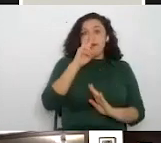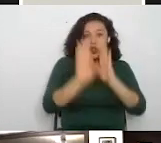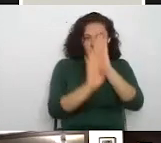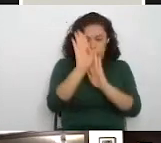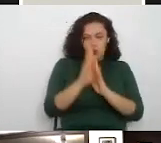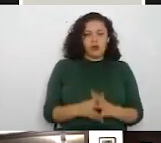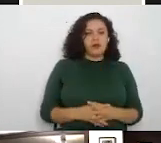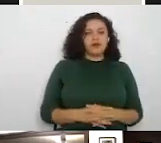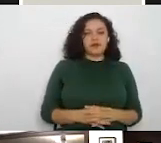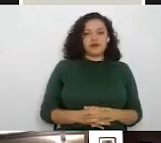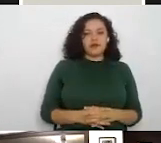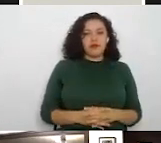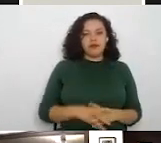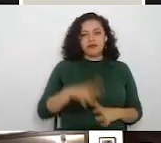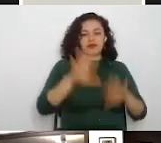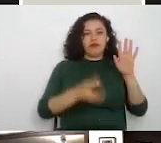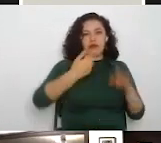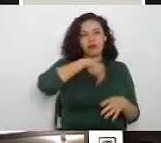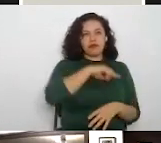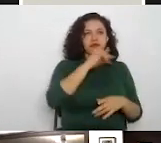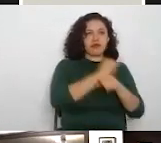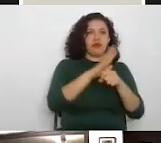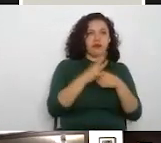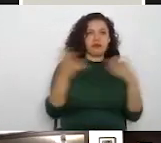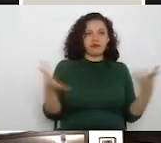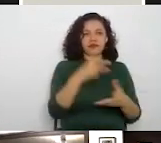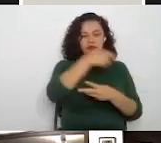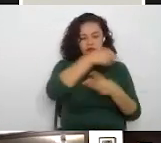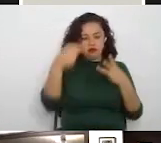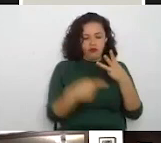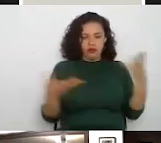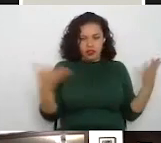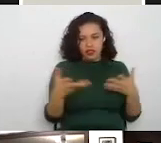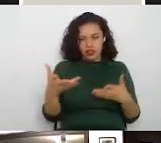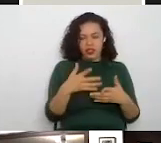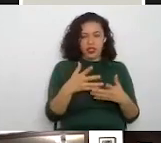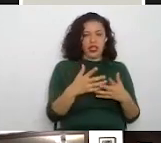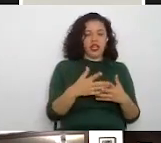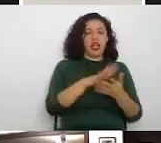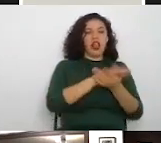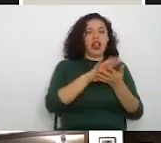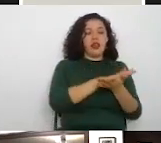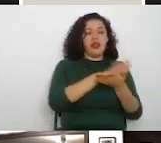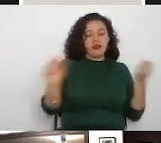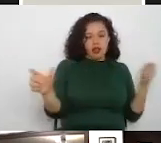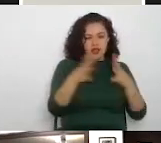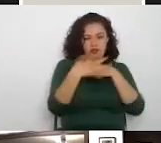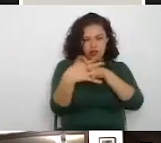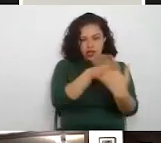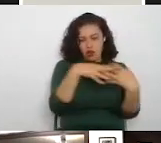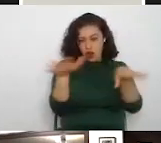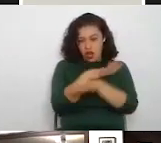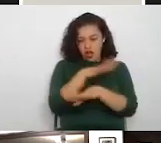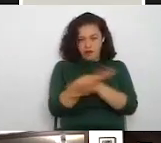Entonces, algunas veces es imposible realizar las 3 primeras, eliminar, combinar o cambiar, y entonces, pues